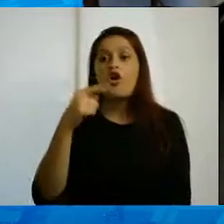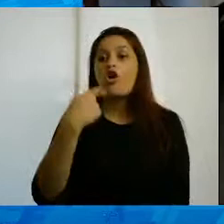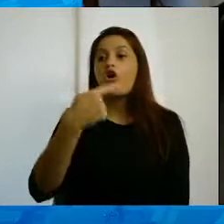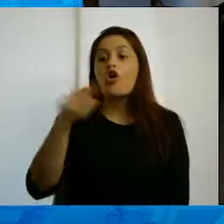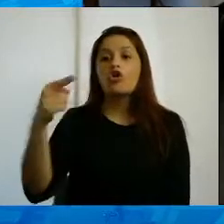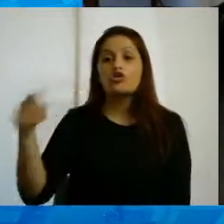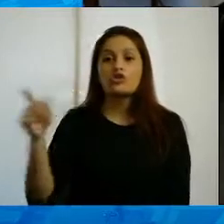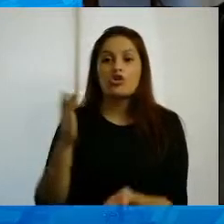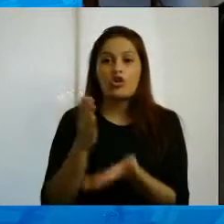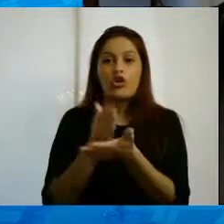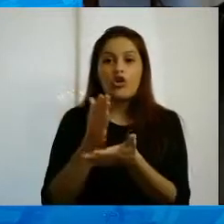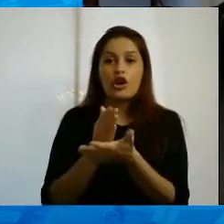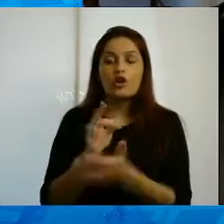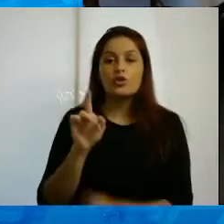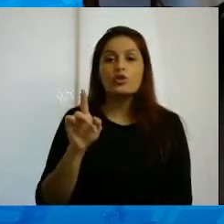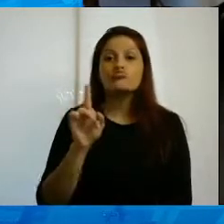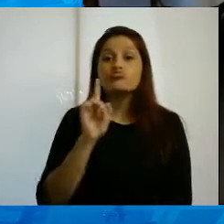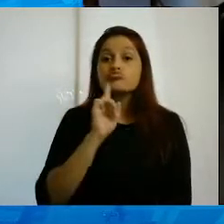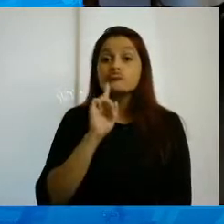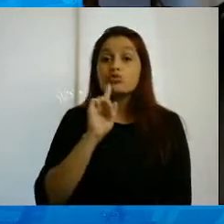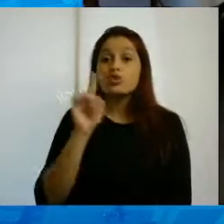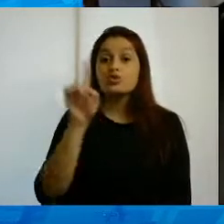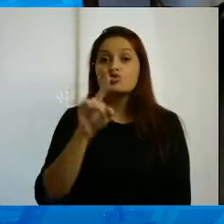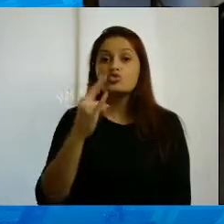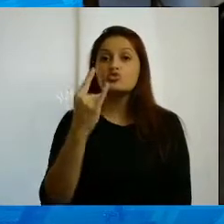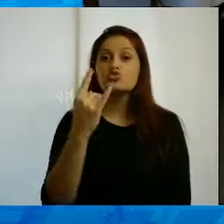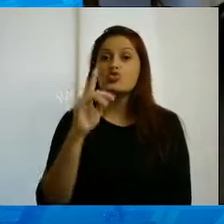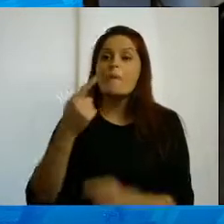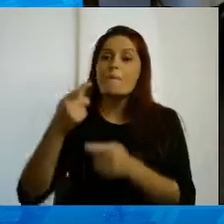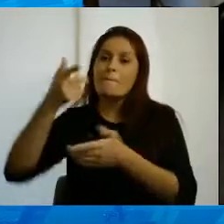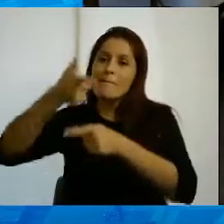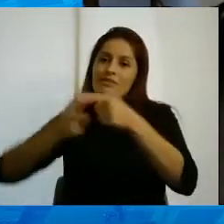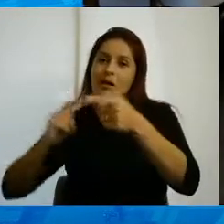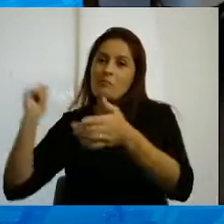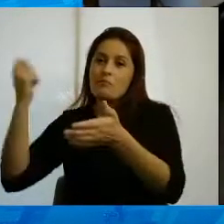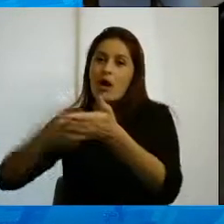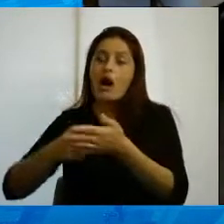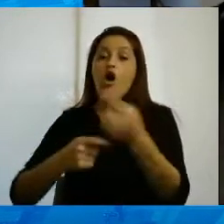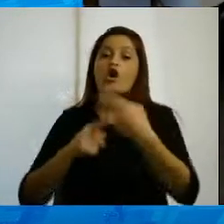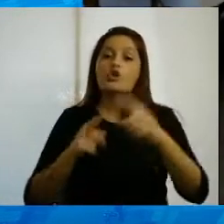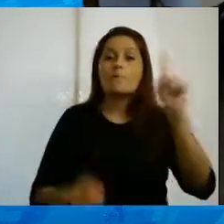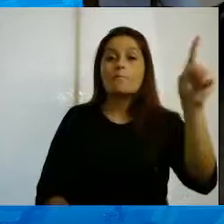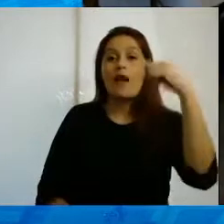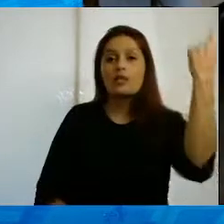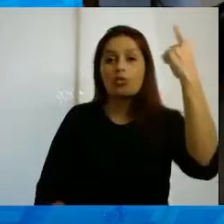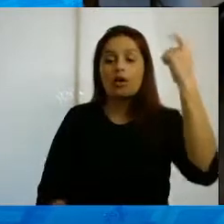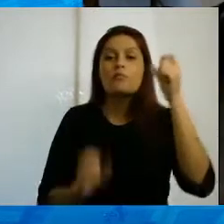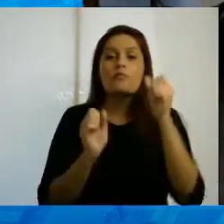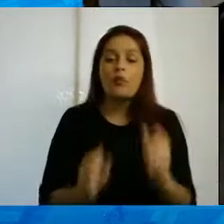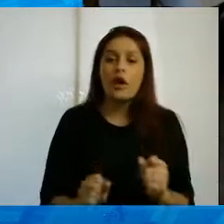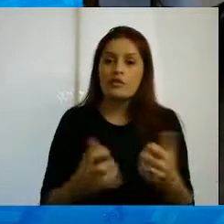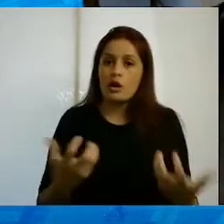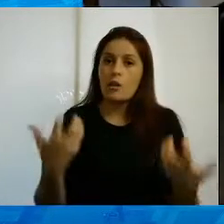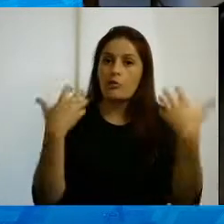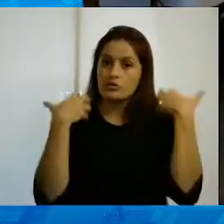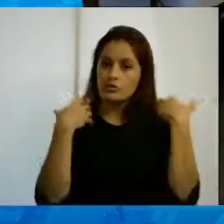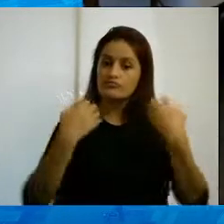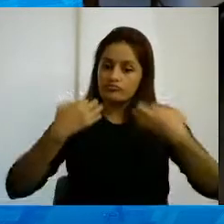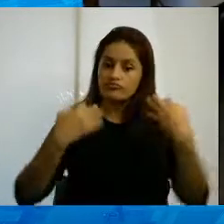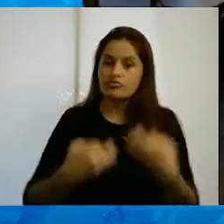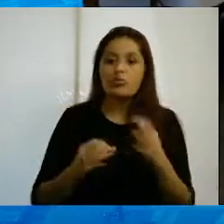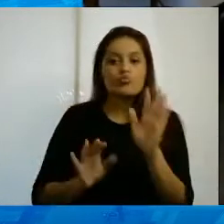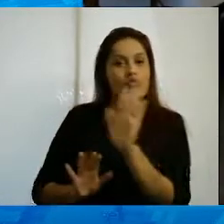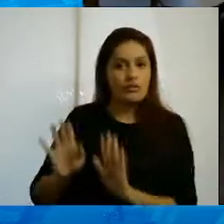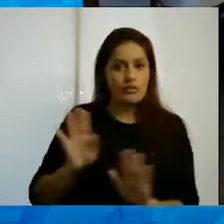colegios subvencionados, privados también de la comuna, tomen acciones concretas para prevenir estos